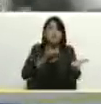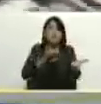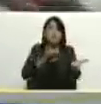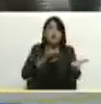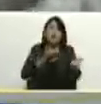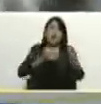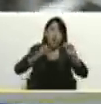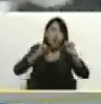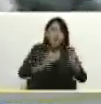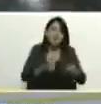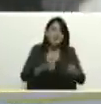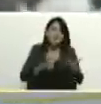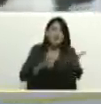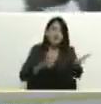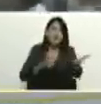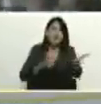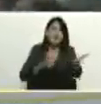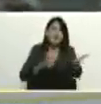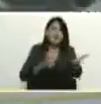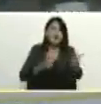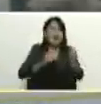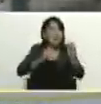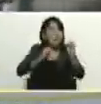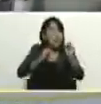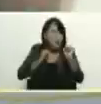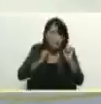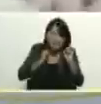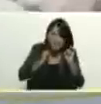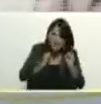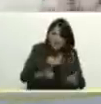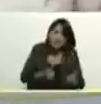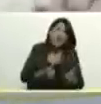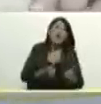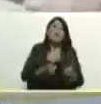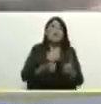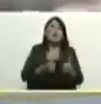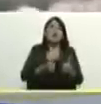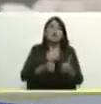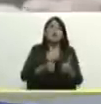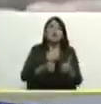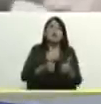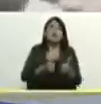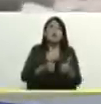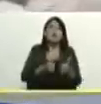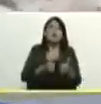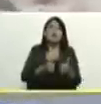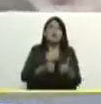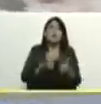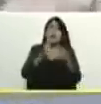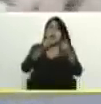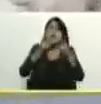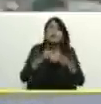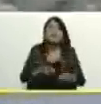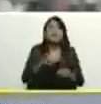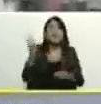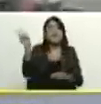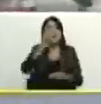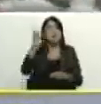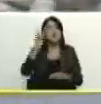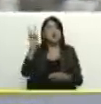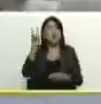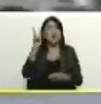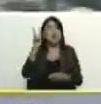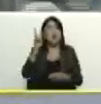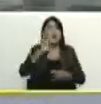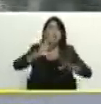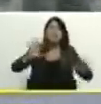empezaba a dar los primeros pasos para reivindicar la dignidad nacional, para